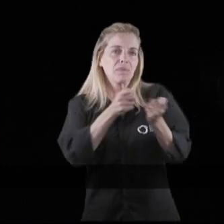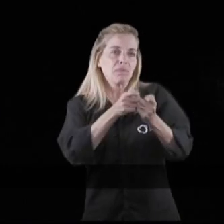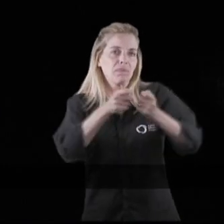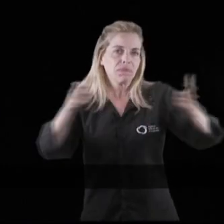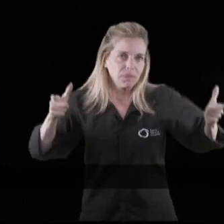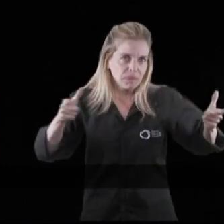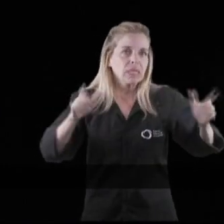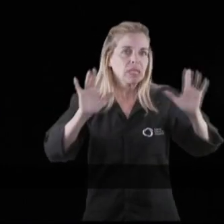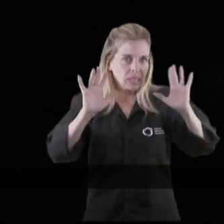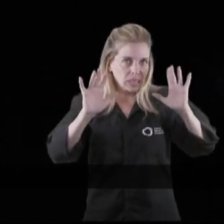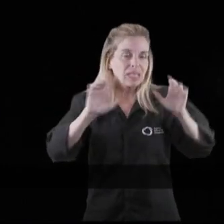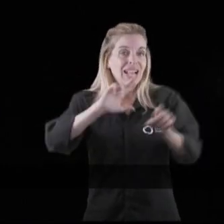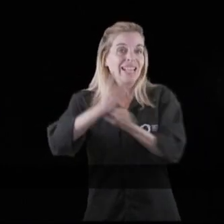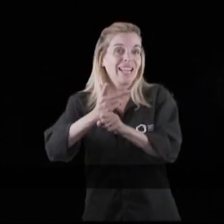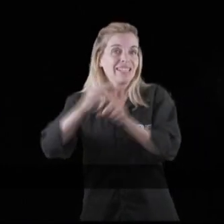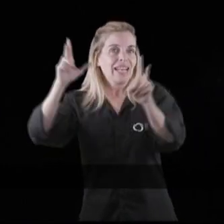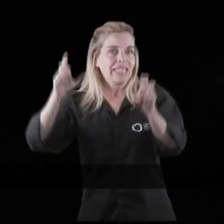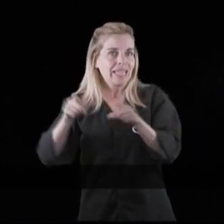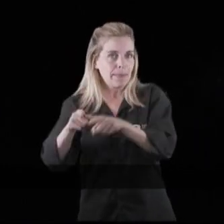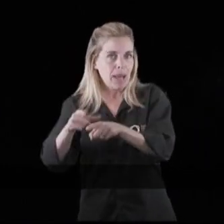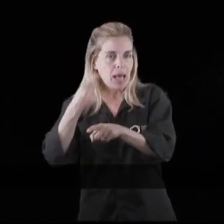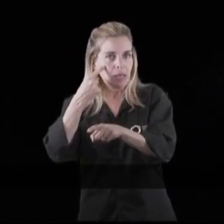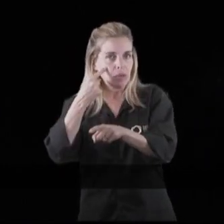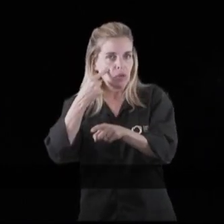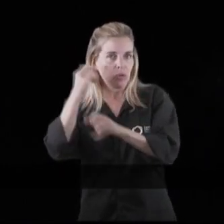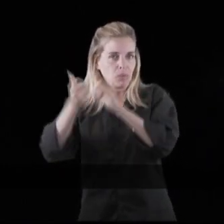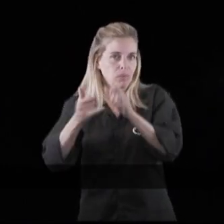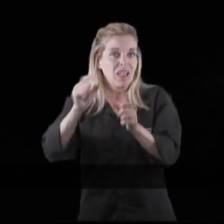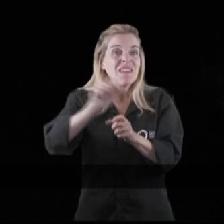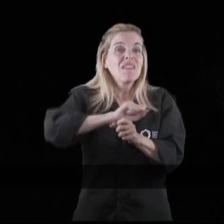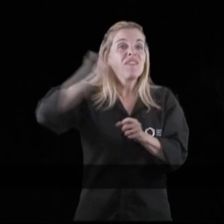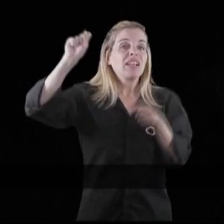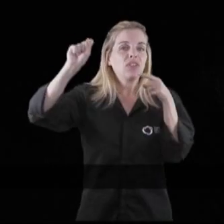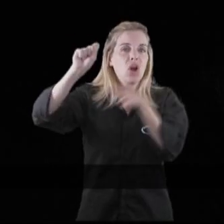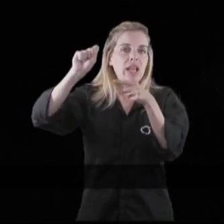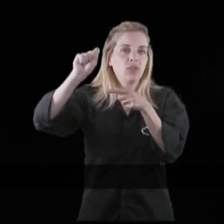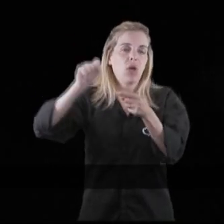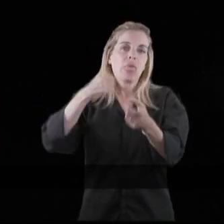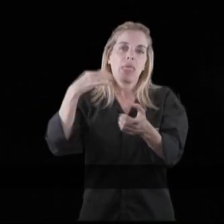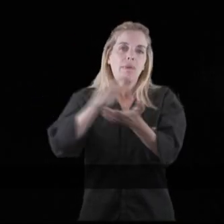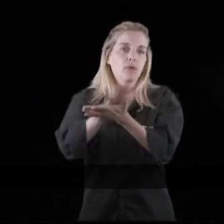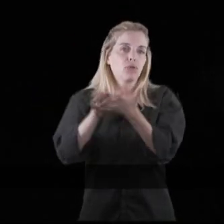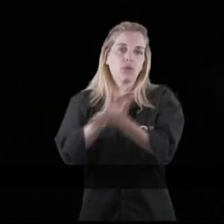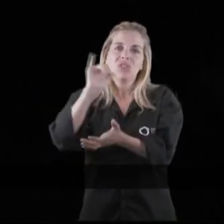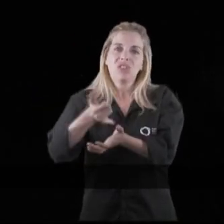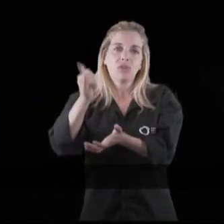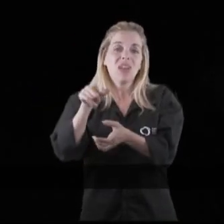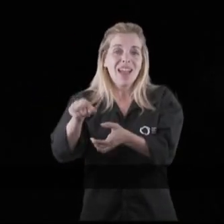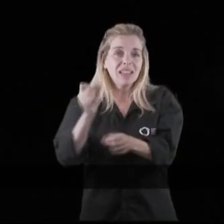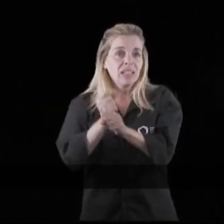Tenemos que combatir ese tercer eslabón del proyecto, que es la inflación. Y ahí que tenemos que ponernos a trabajar seriamente